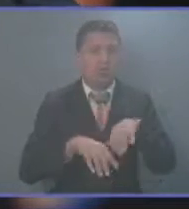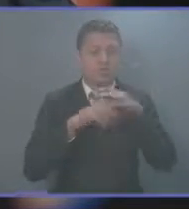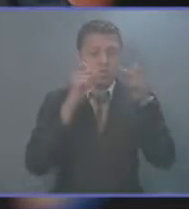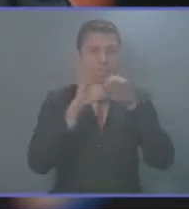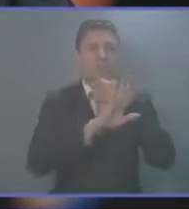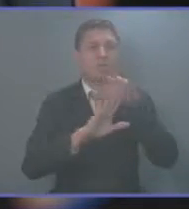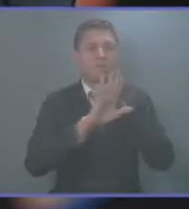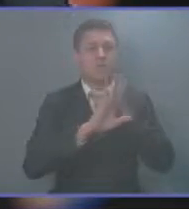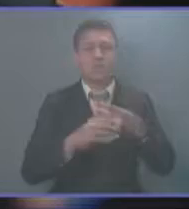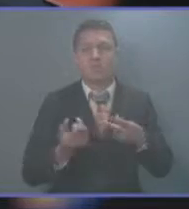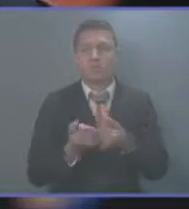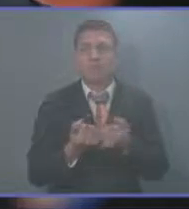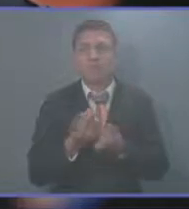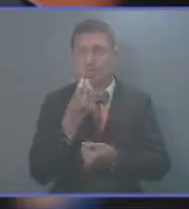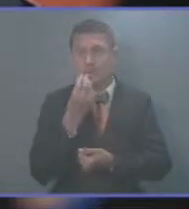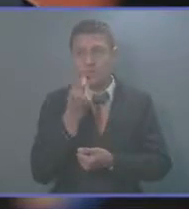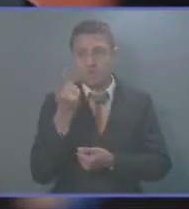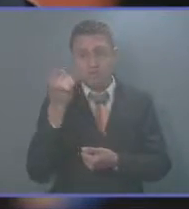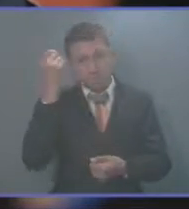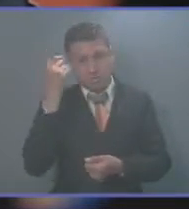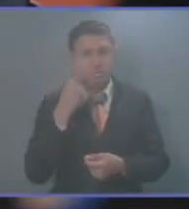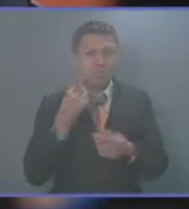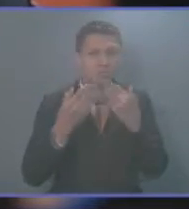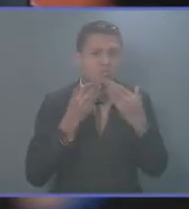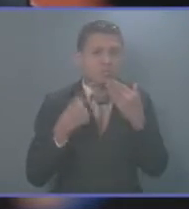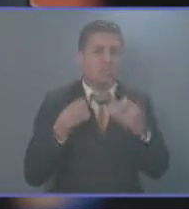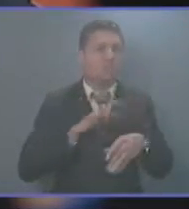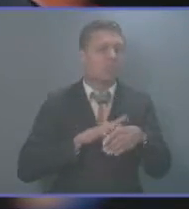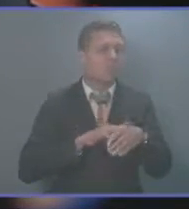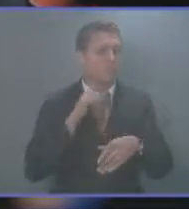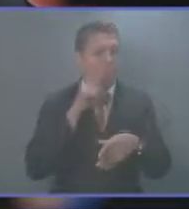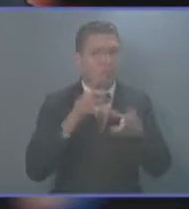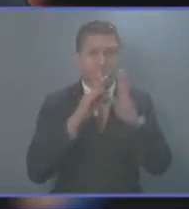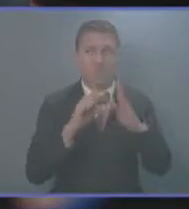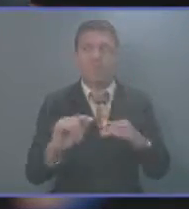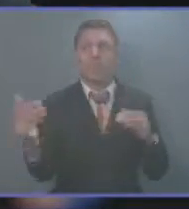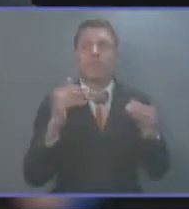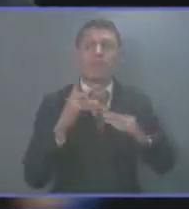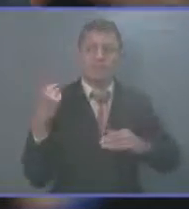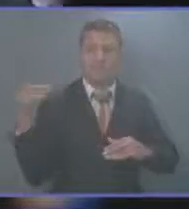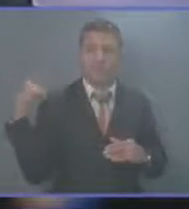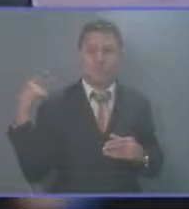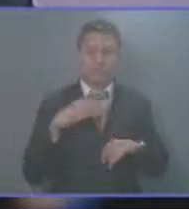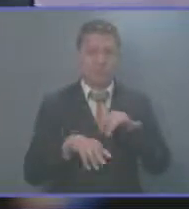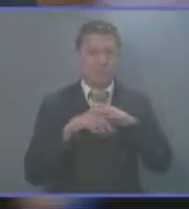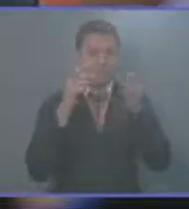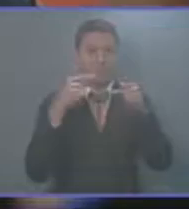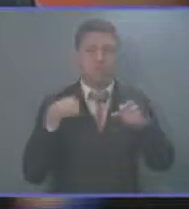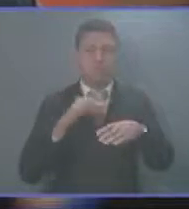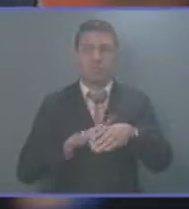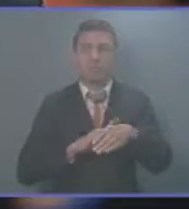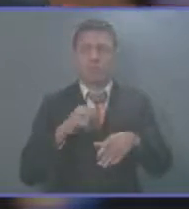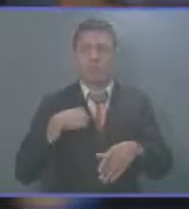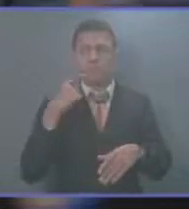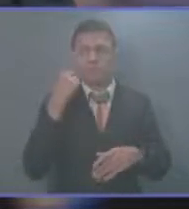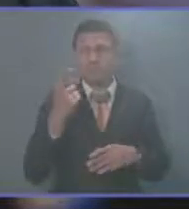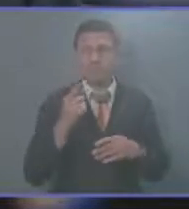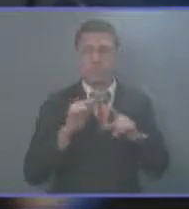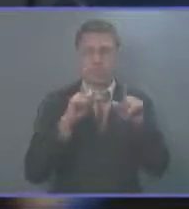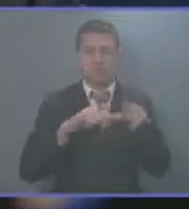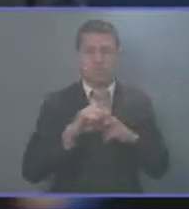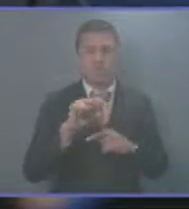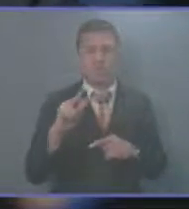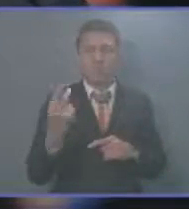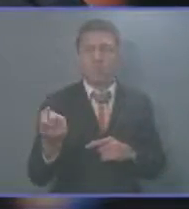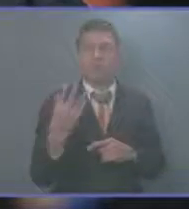reos, que es importante y que quiero hacer un llamado, sobre todo al director de centros penales. Yo lo vi en un programa de televisión diciendo